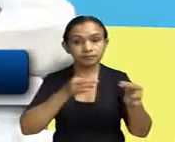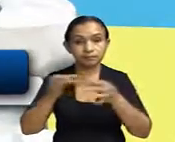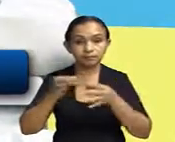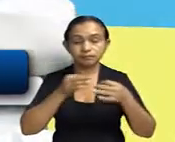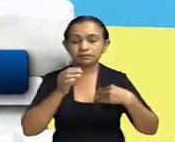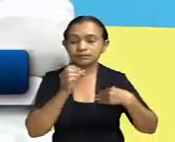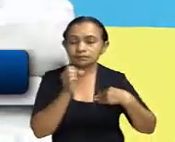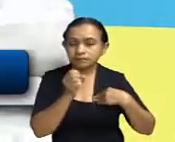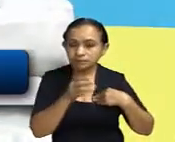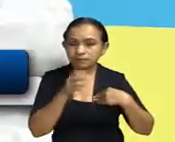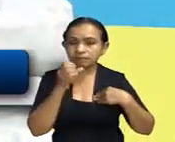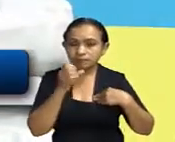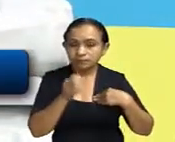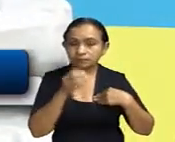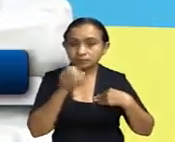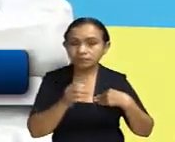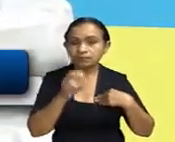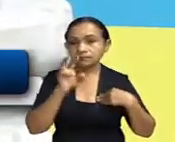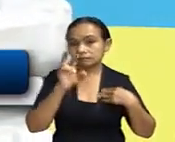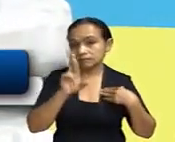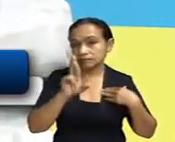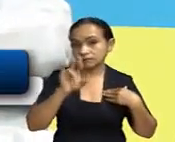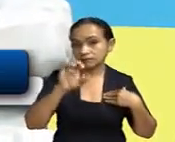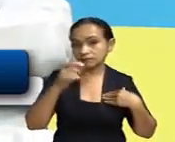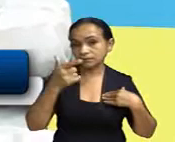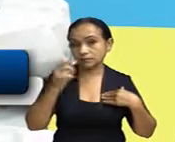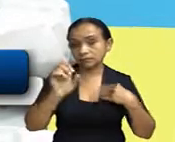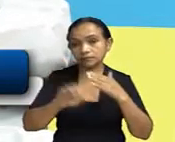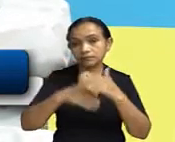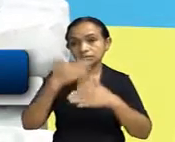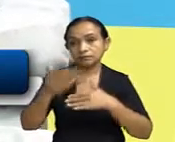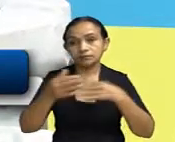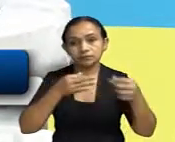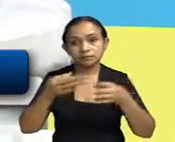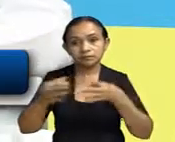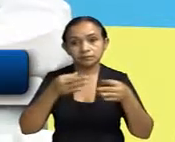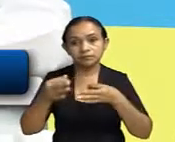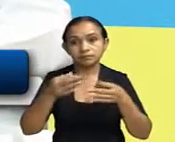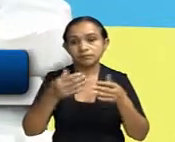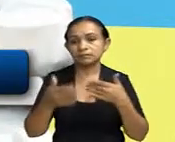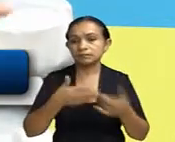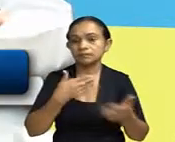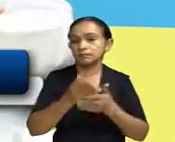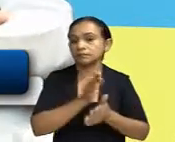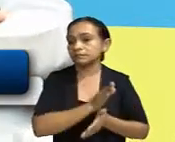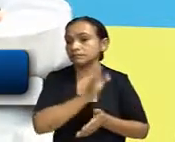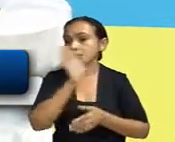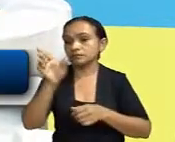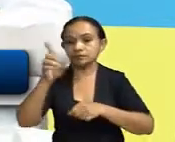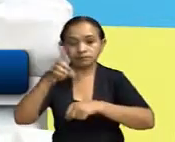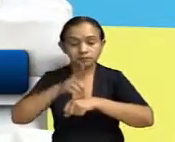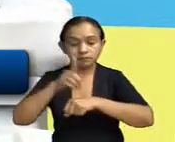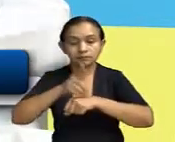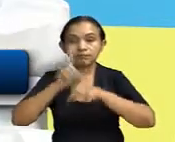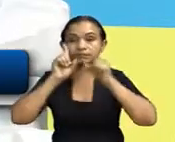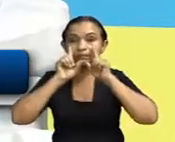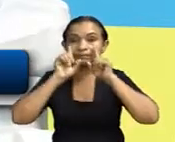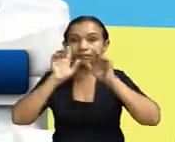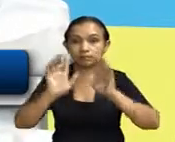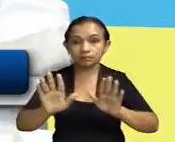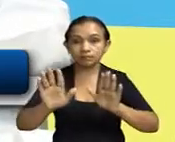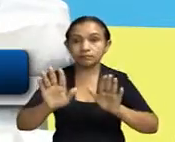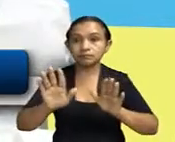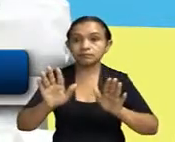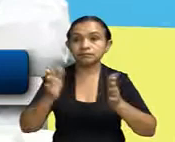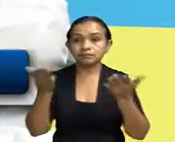dolor, y tiene factores de riesgo que ahora vamos a mencionar posteriormente, hay que irse a revisar, checar y prevenir, porque como tú dijiste al